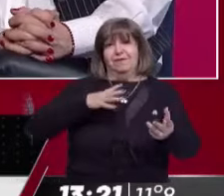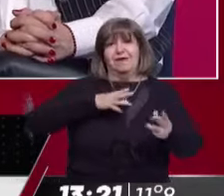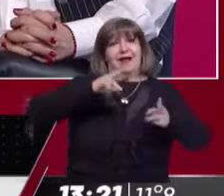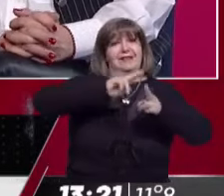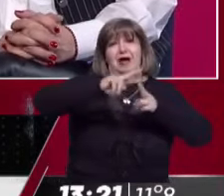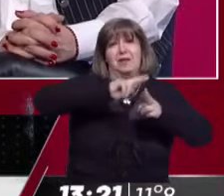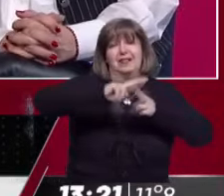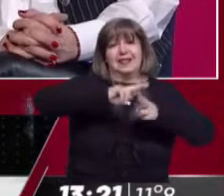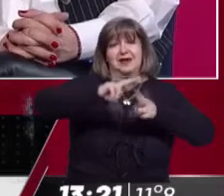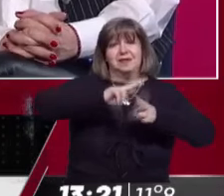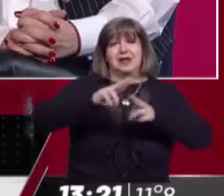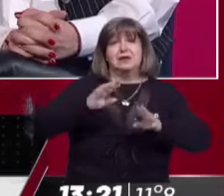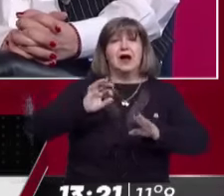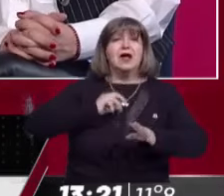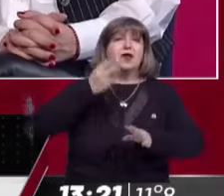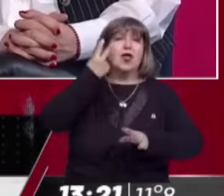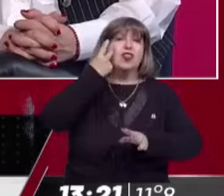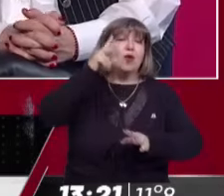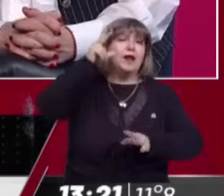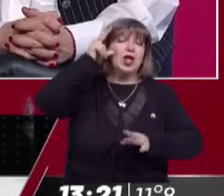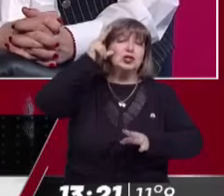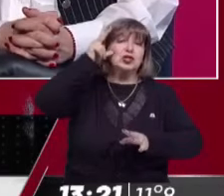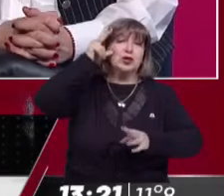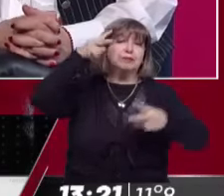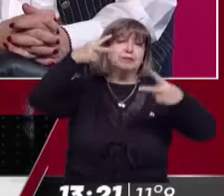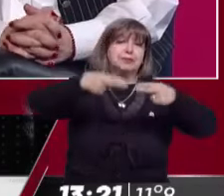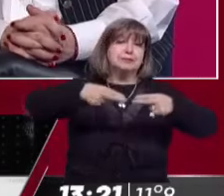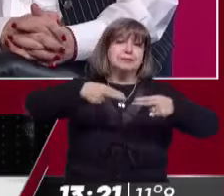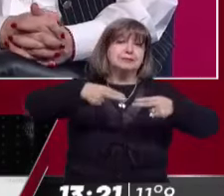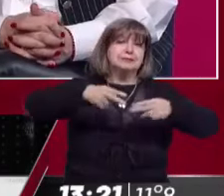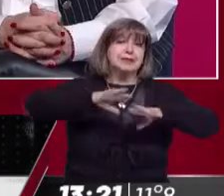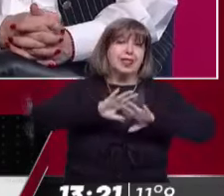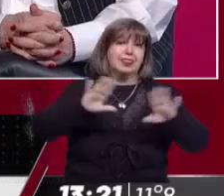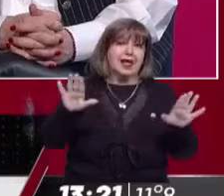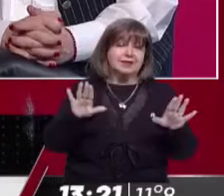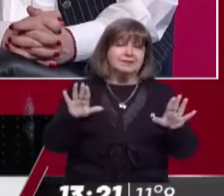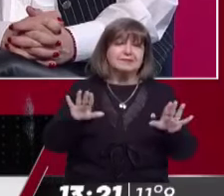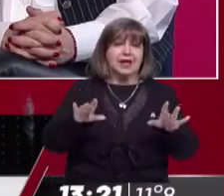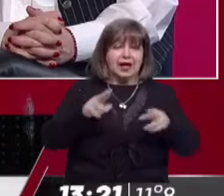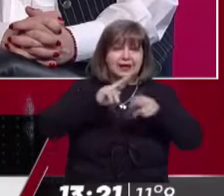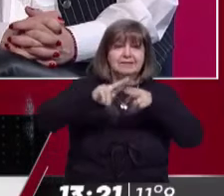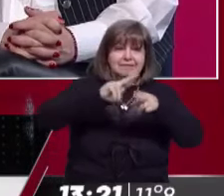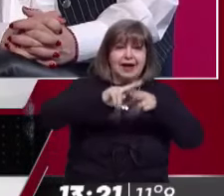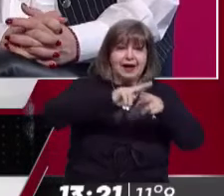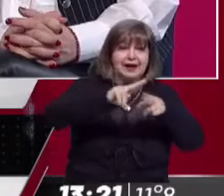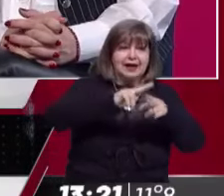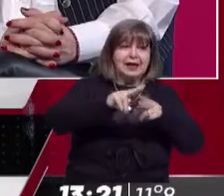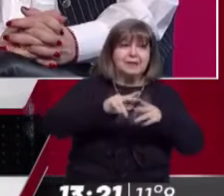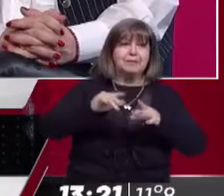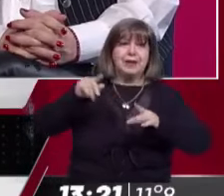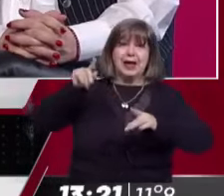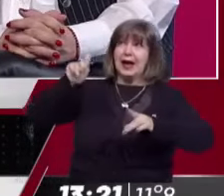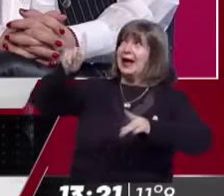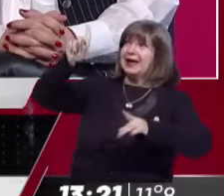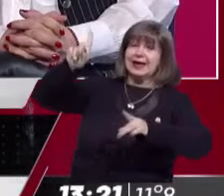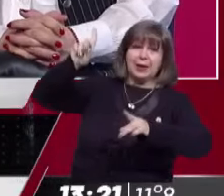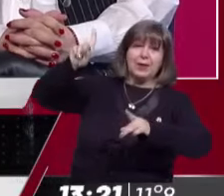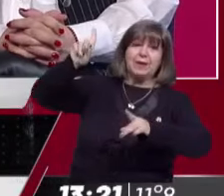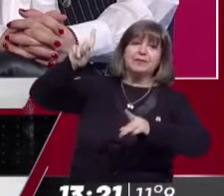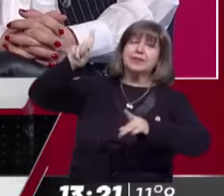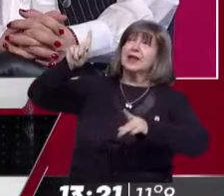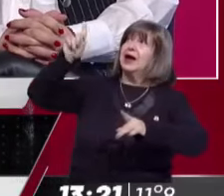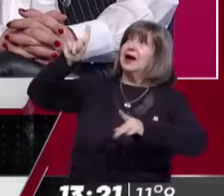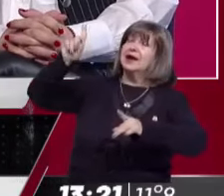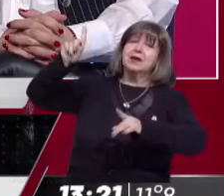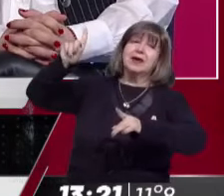porque el 2008 que no se le hace. Y ustedes sepan que arriba de esa loma, es más, Pablito, si haces un zoom, vas a ver, esa construcción